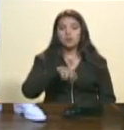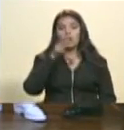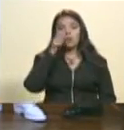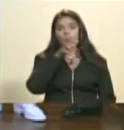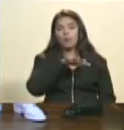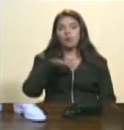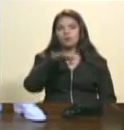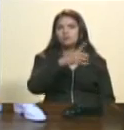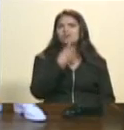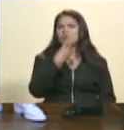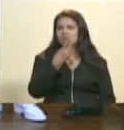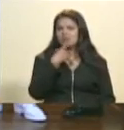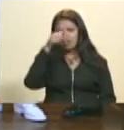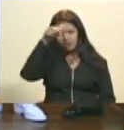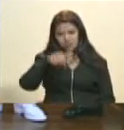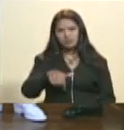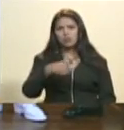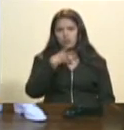Y lo hemos dicho desde aquí,